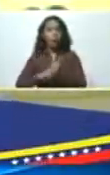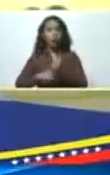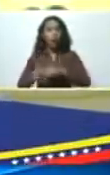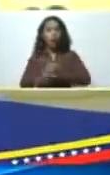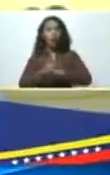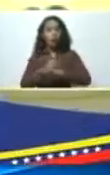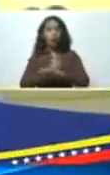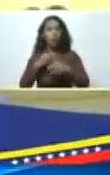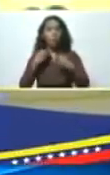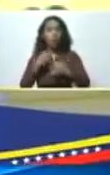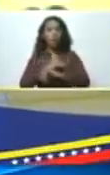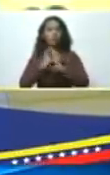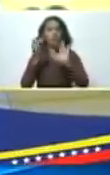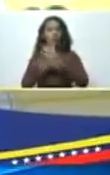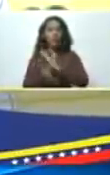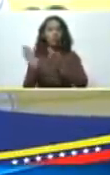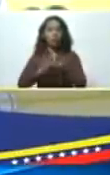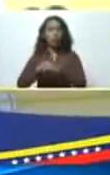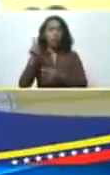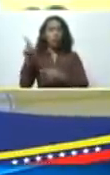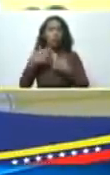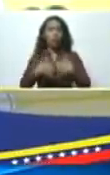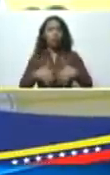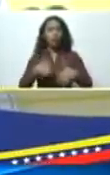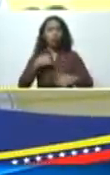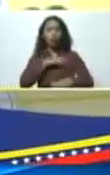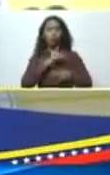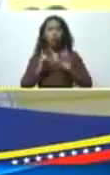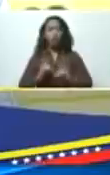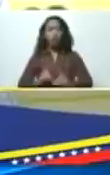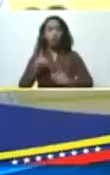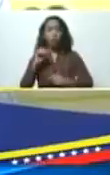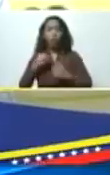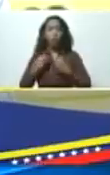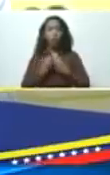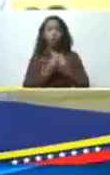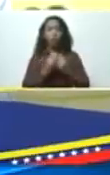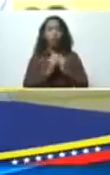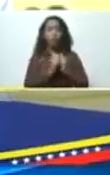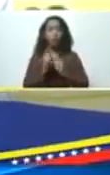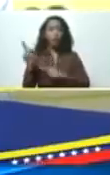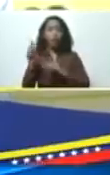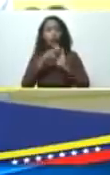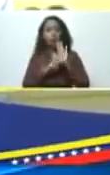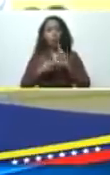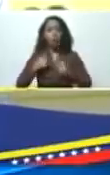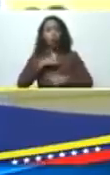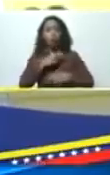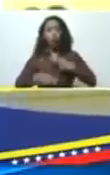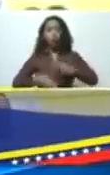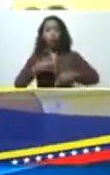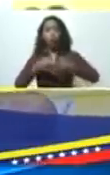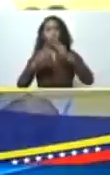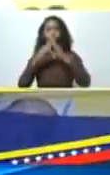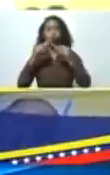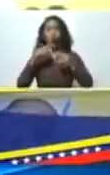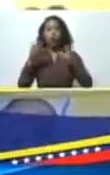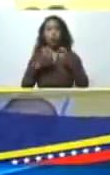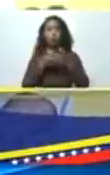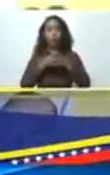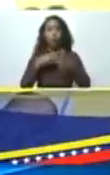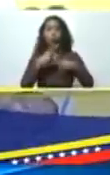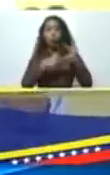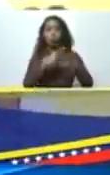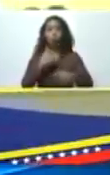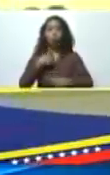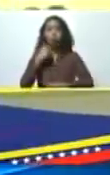gobernación para terminar de instalar esta planta, y bueno, hemos decidido también acompañar. Estas son las medidas, presidente, que se han construido con todo el sector productivo. Como yo le